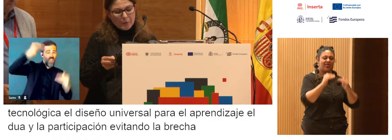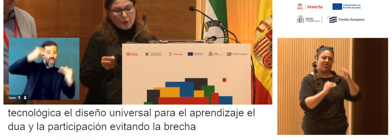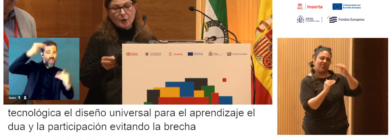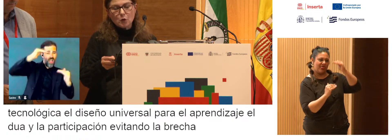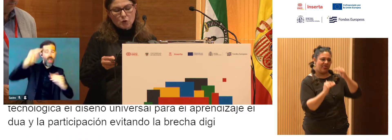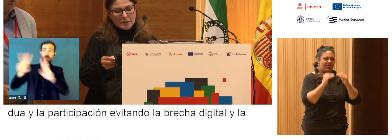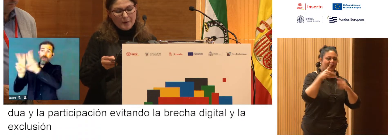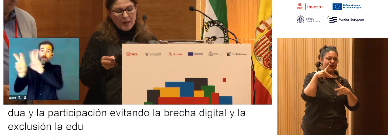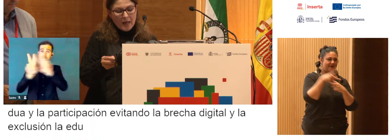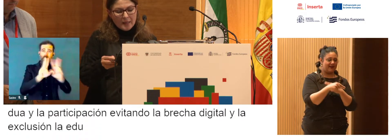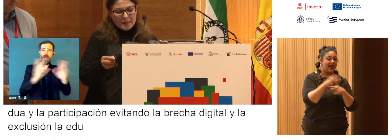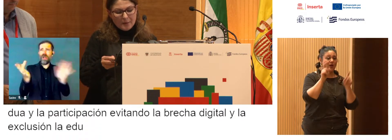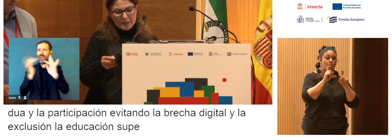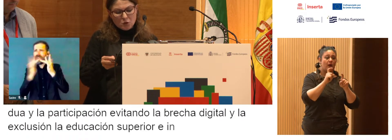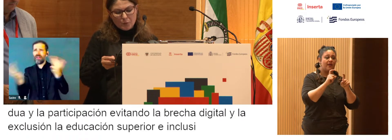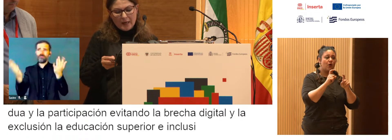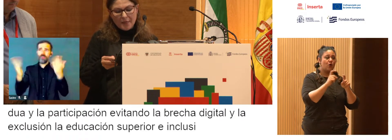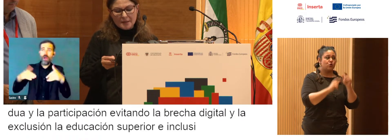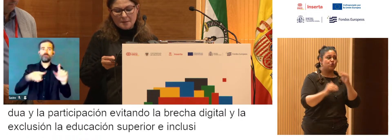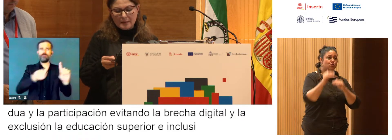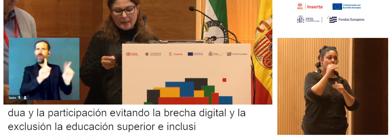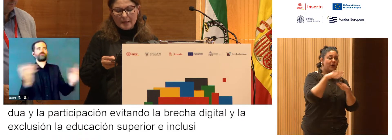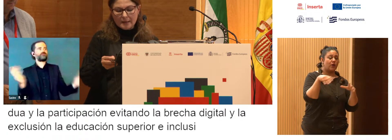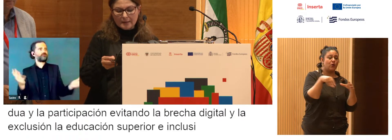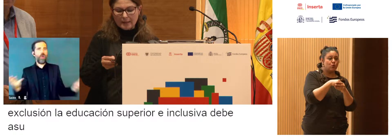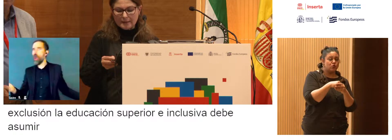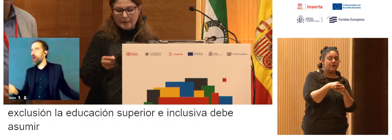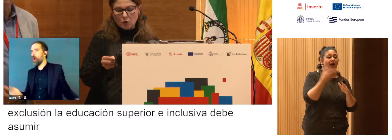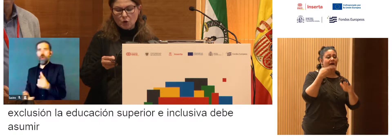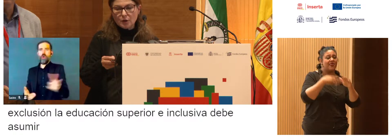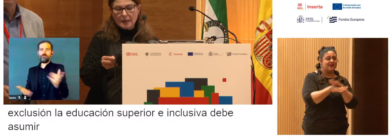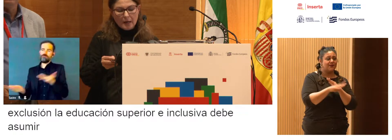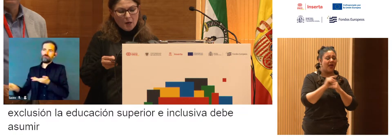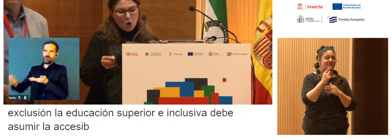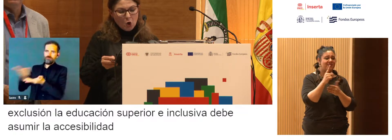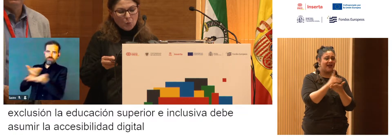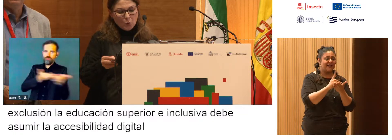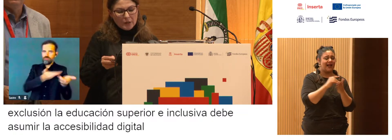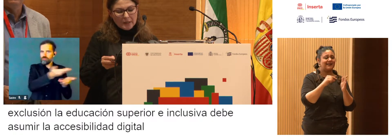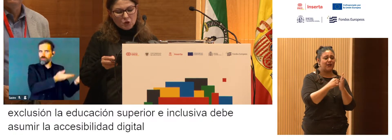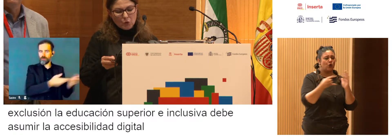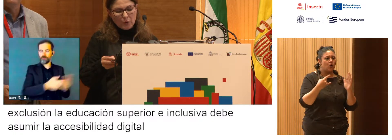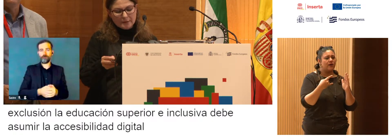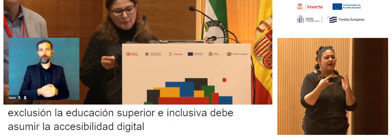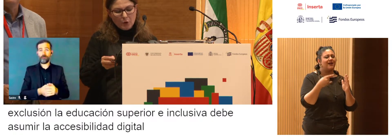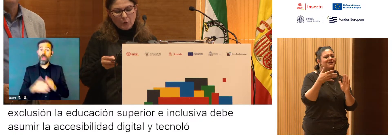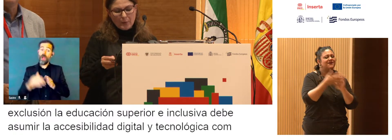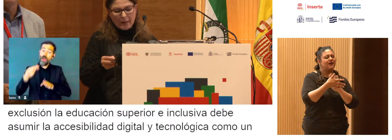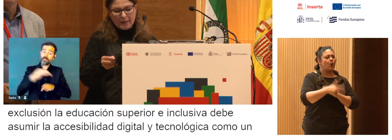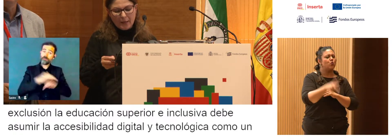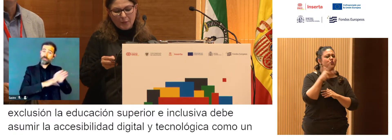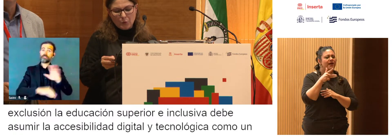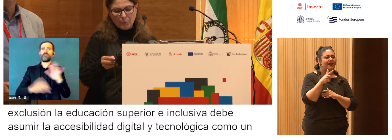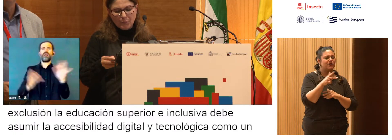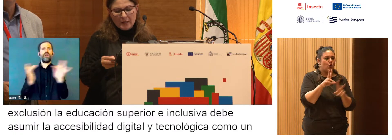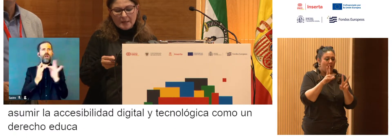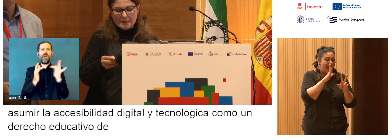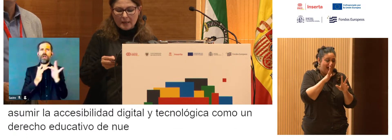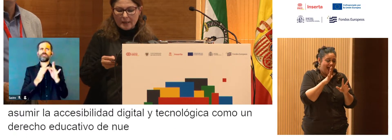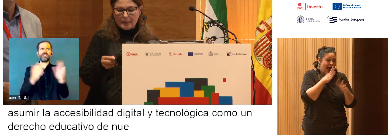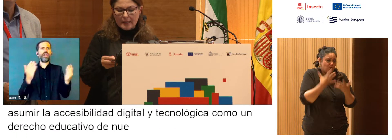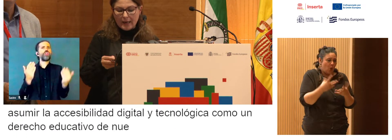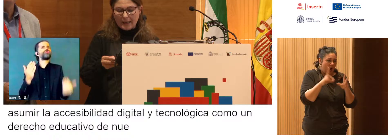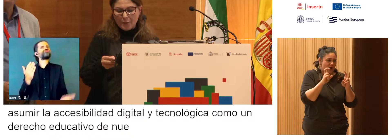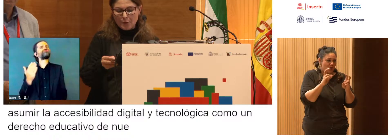educación superior inclusiva debe asumir la accesibilidad digital y tecnológica como un derecho educativo de nueva generación.